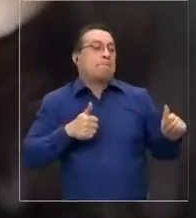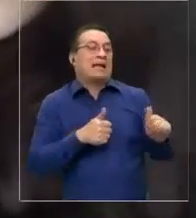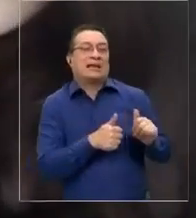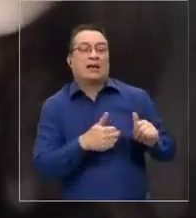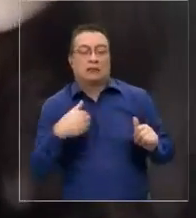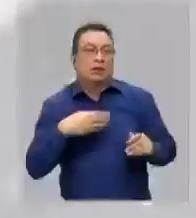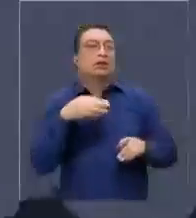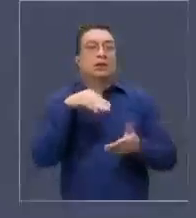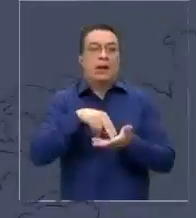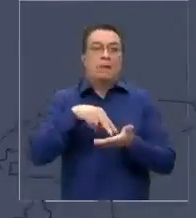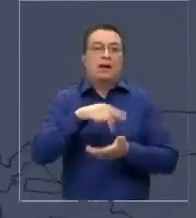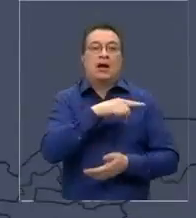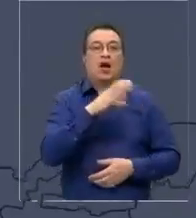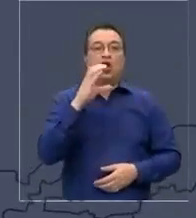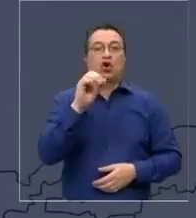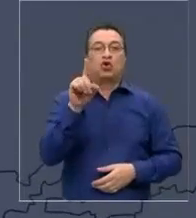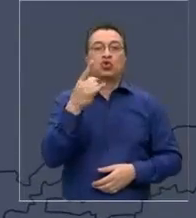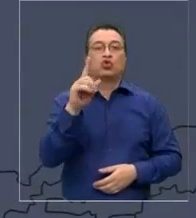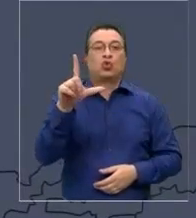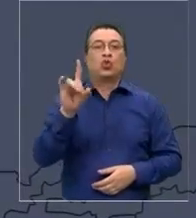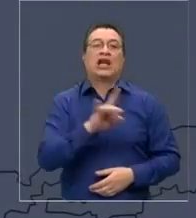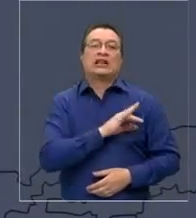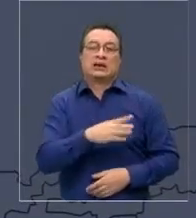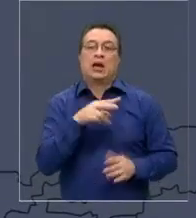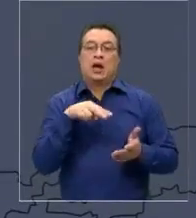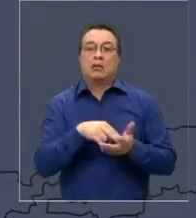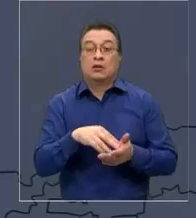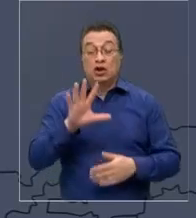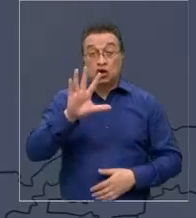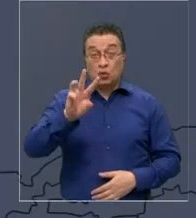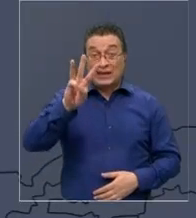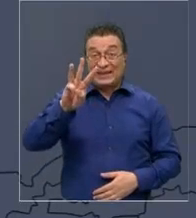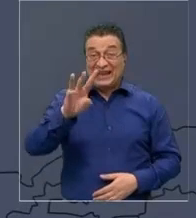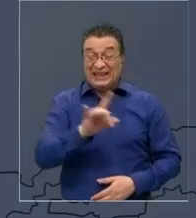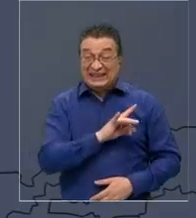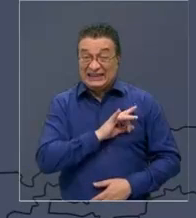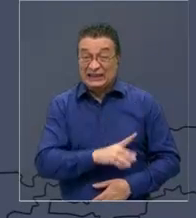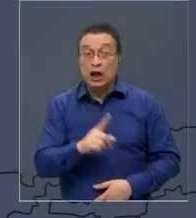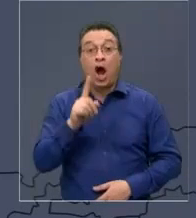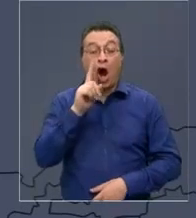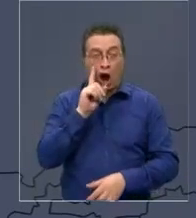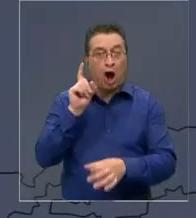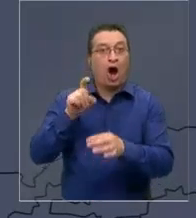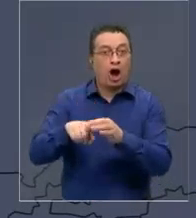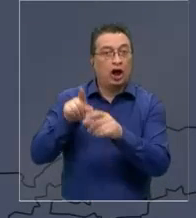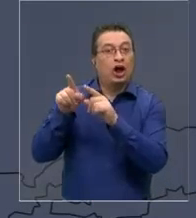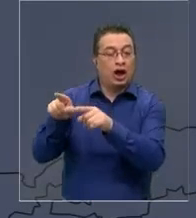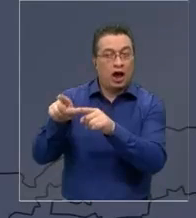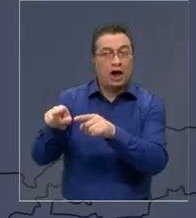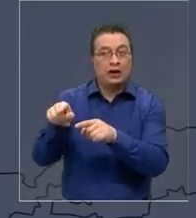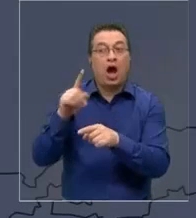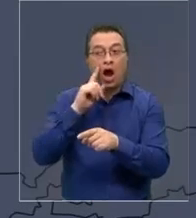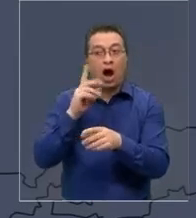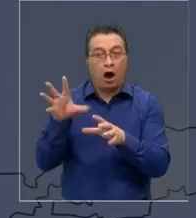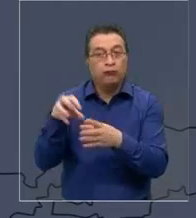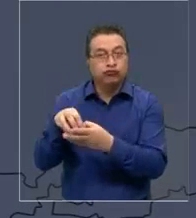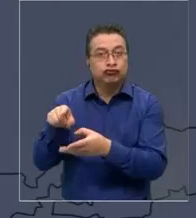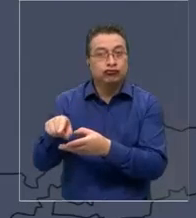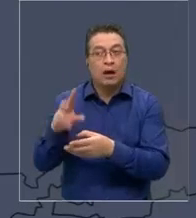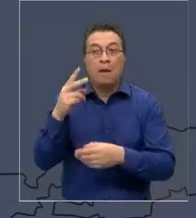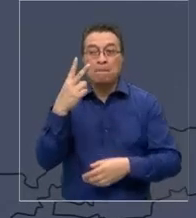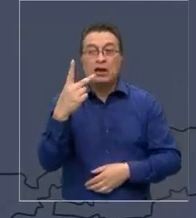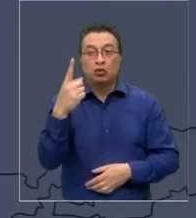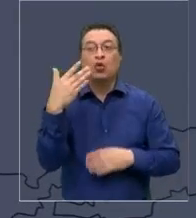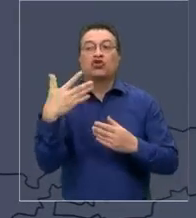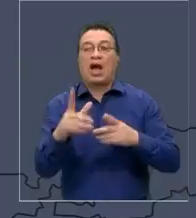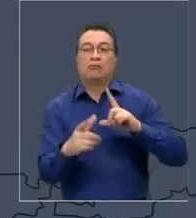ahora el consulado chileno. La Cancillería informó que de los 53 compatriotas registrados por el Consulado de Chile en Varsovia, 21